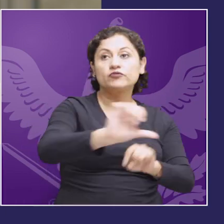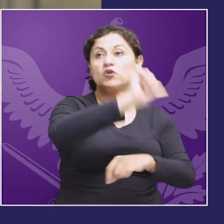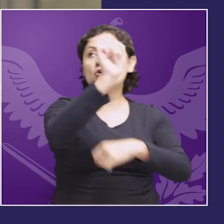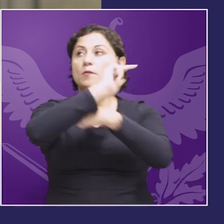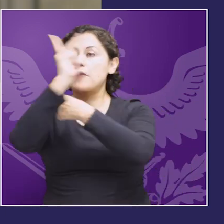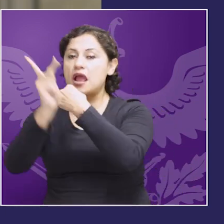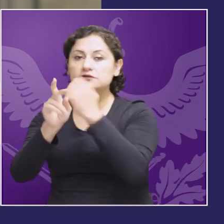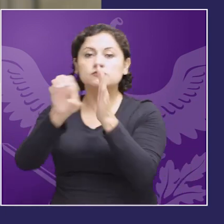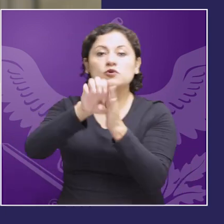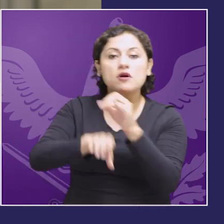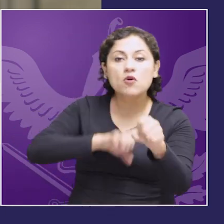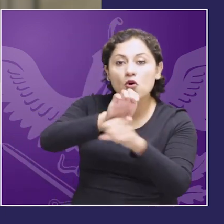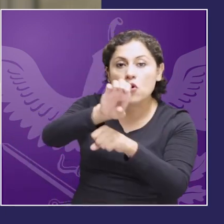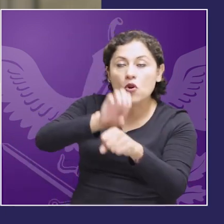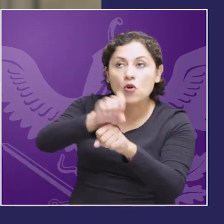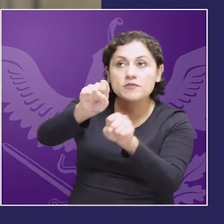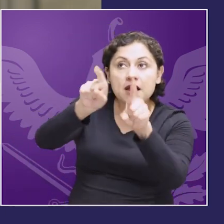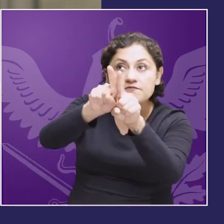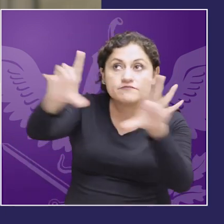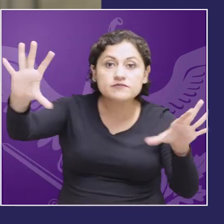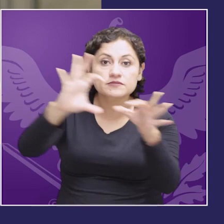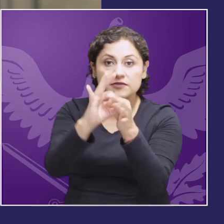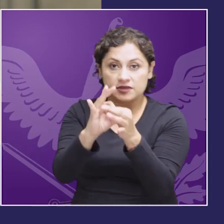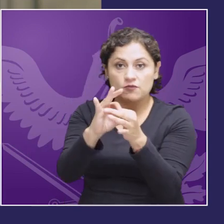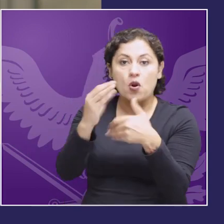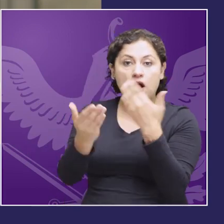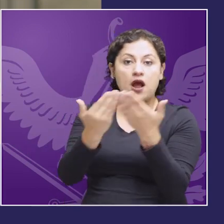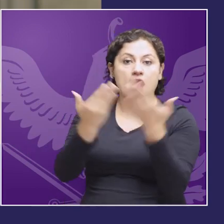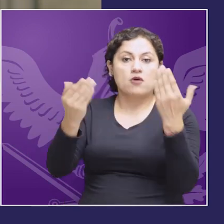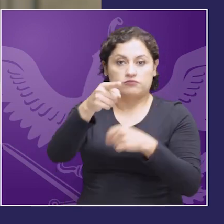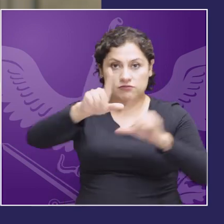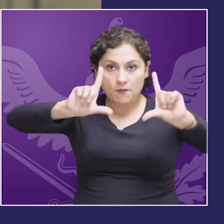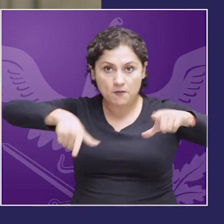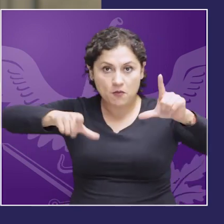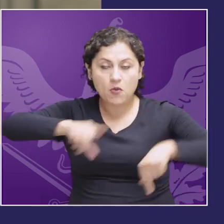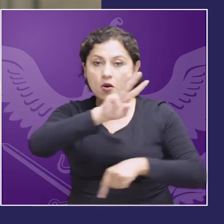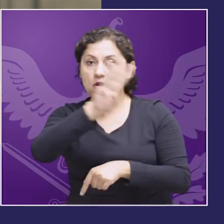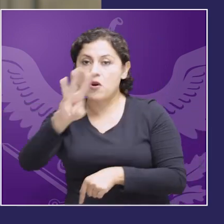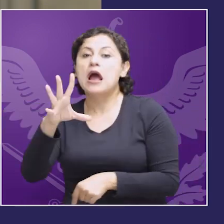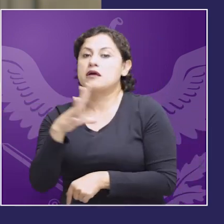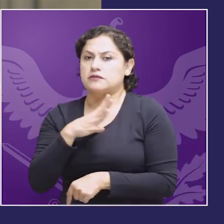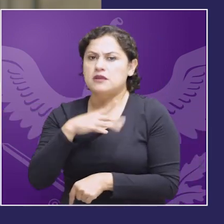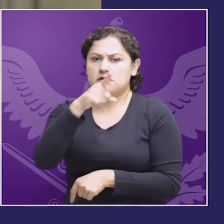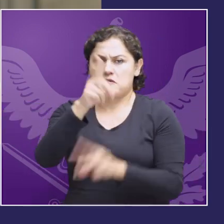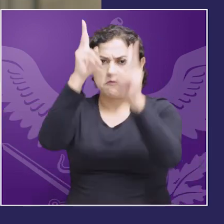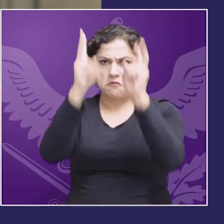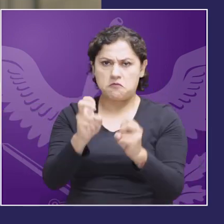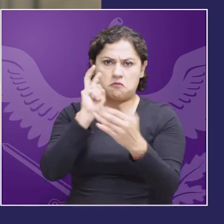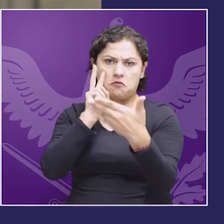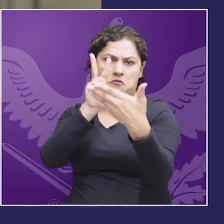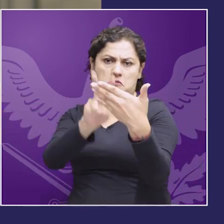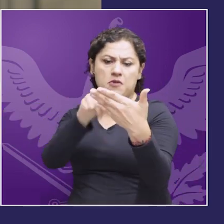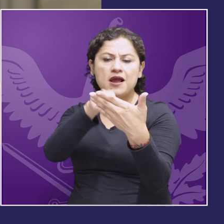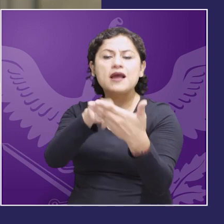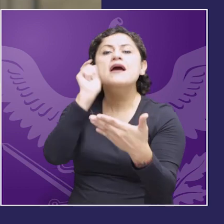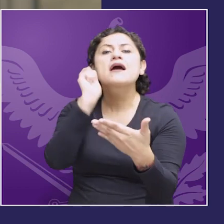año 2013, y con la ayuda de otros países como Colombia se formuló esto que ustedes pueden encontrar en la página web y